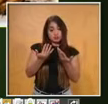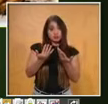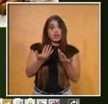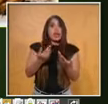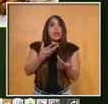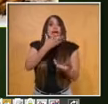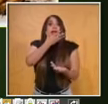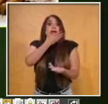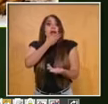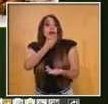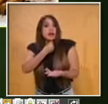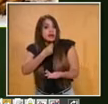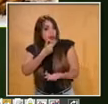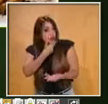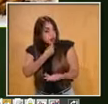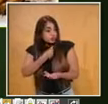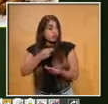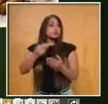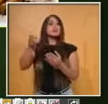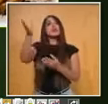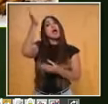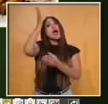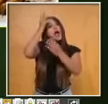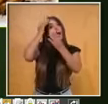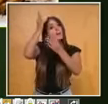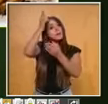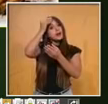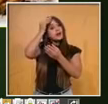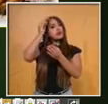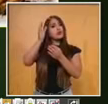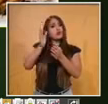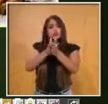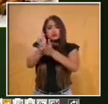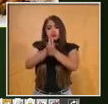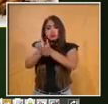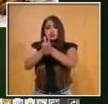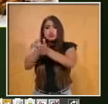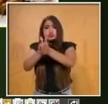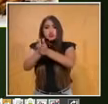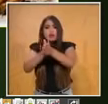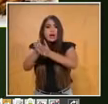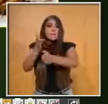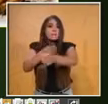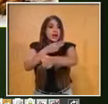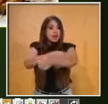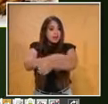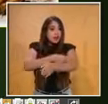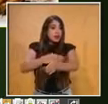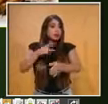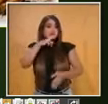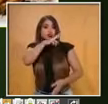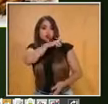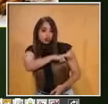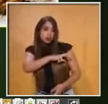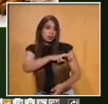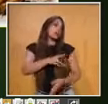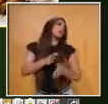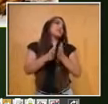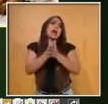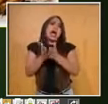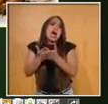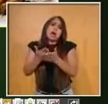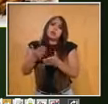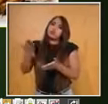fuego por fricción, al frotar trozos de madera con rapidez. En esa época utilizaban el fuego